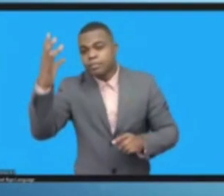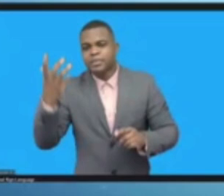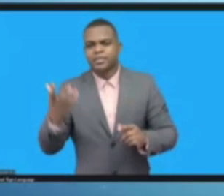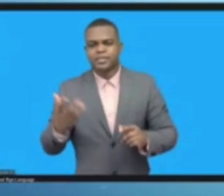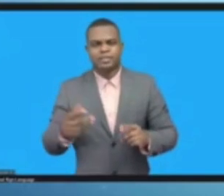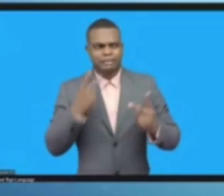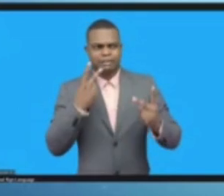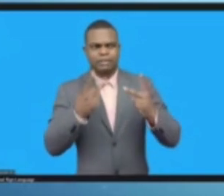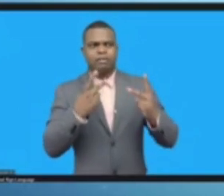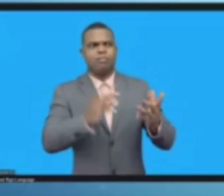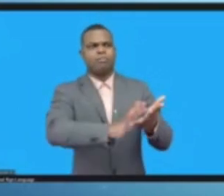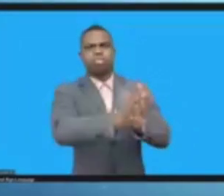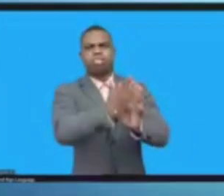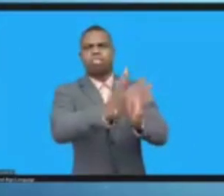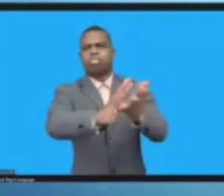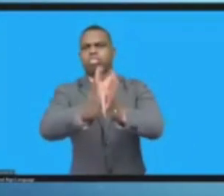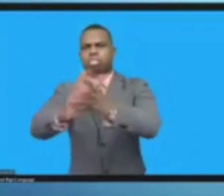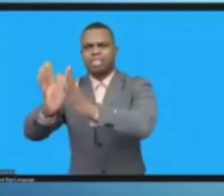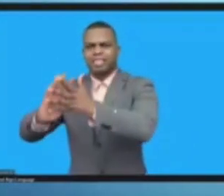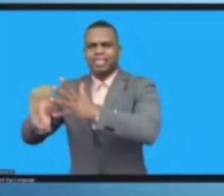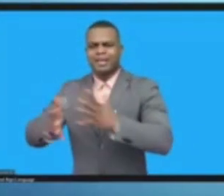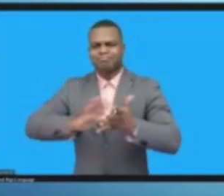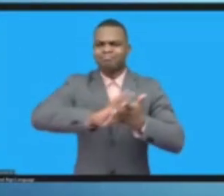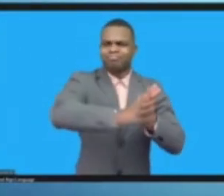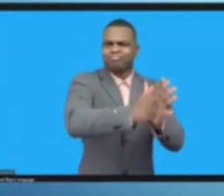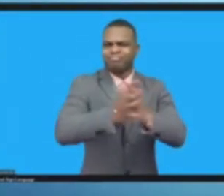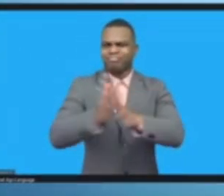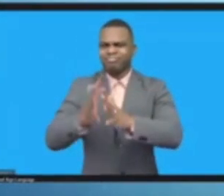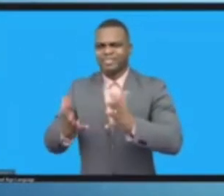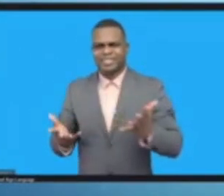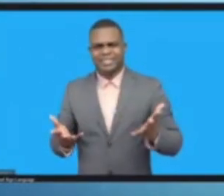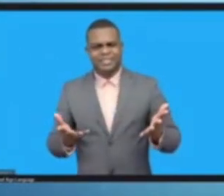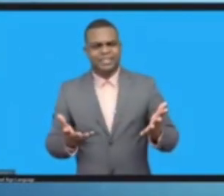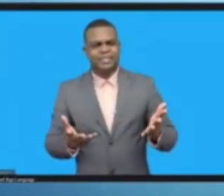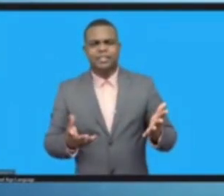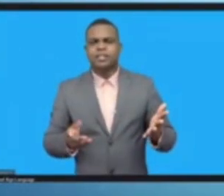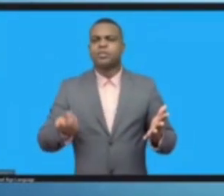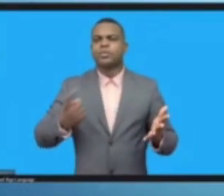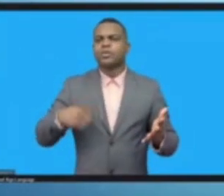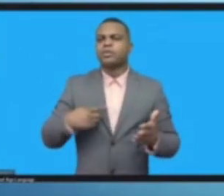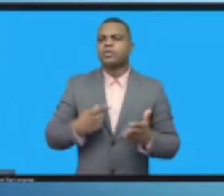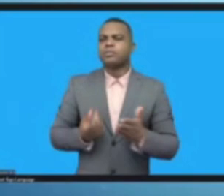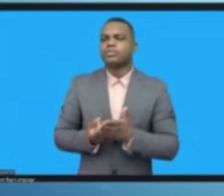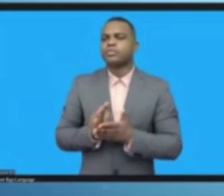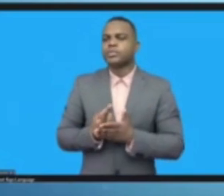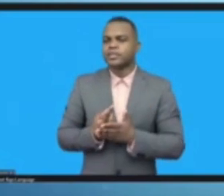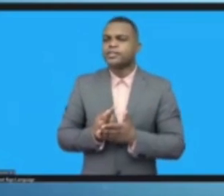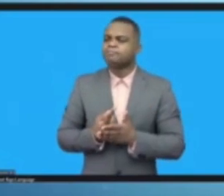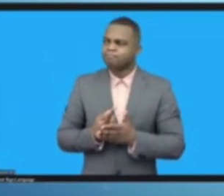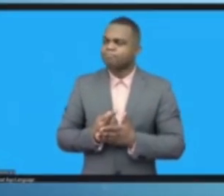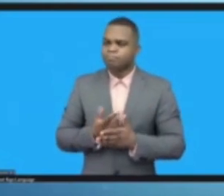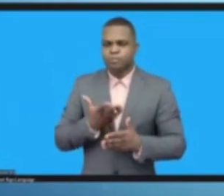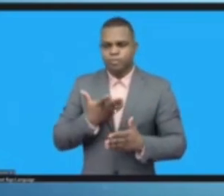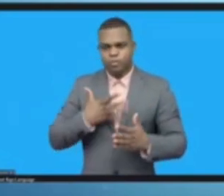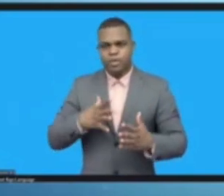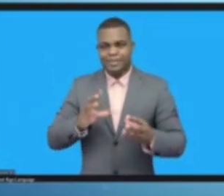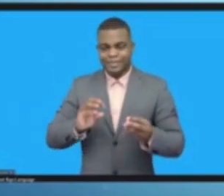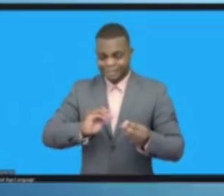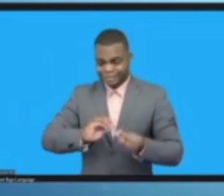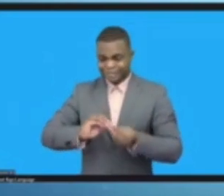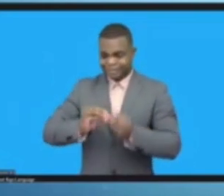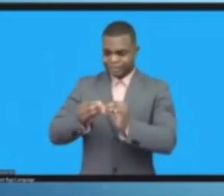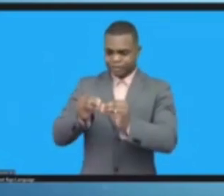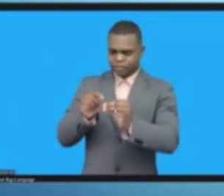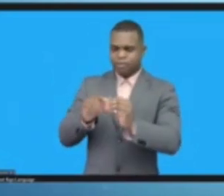una sociedad más justa más próspera y más inclusiva para todos la tecnología digital